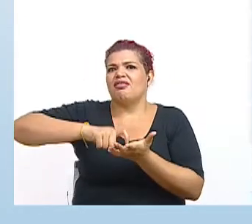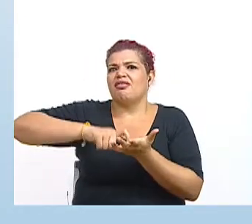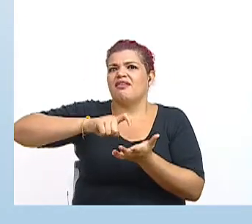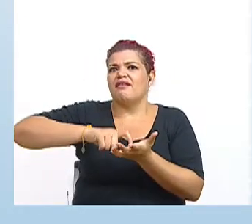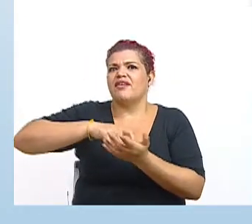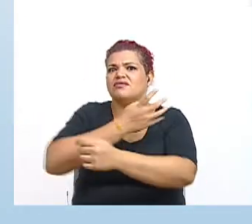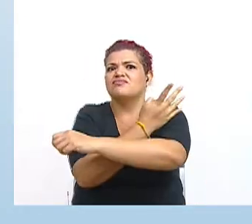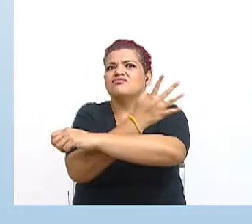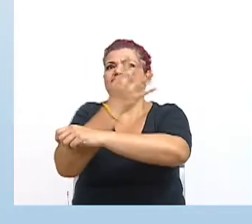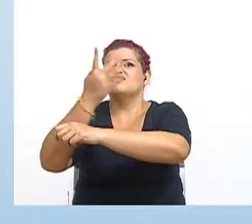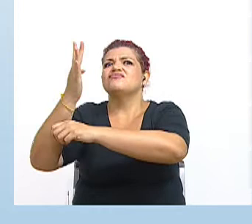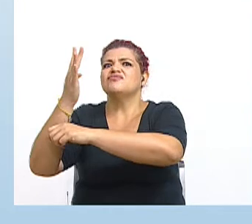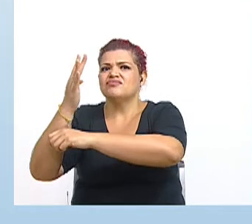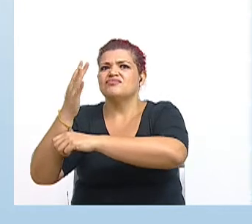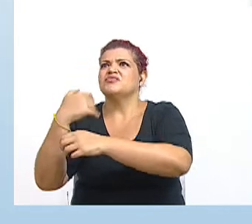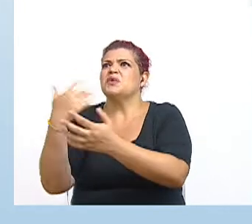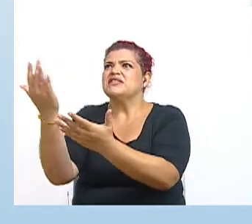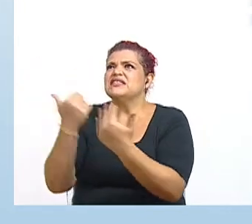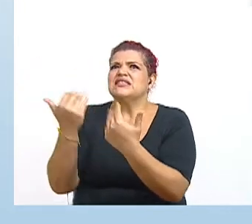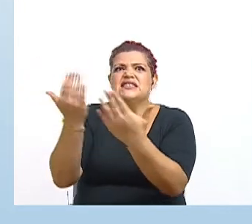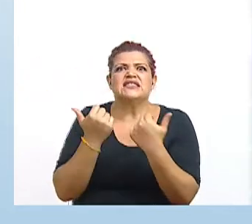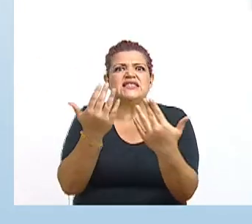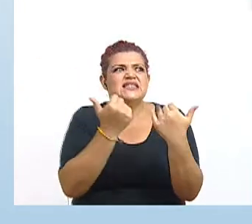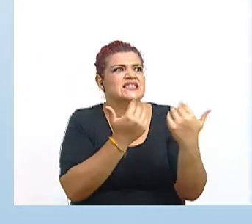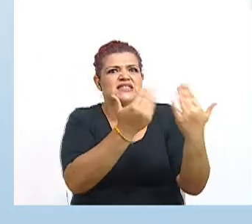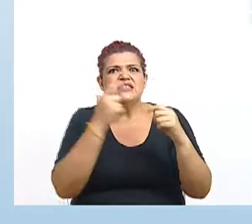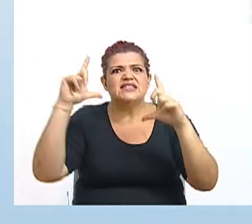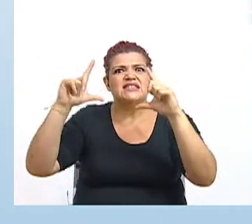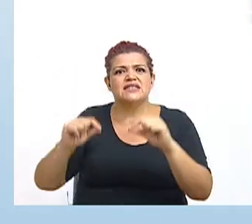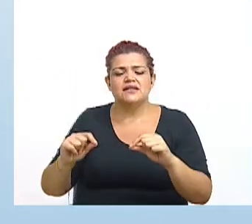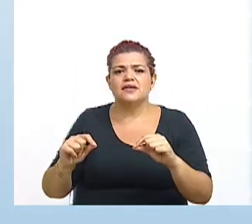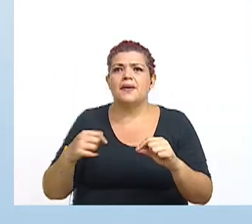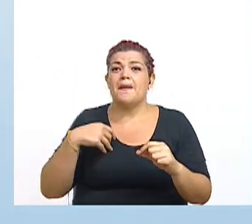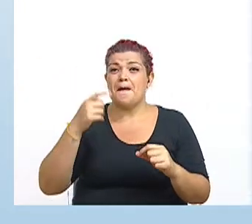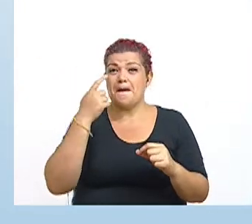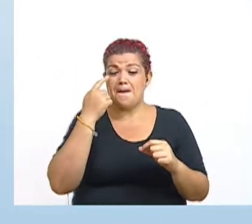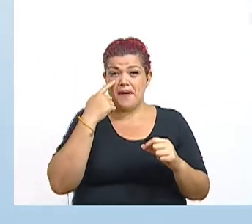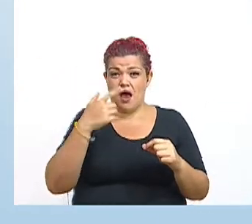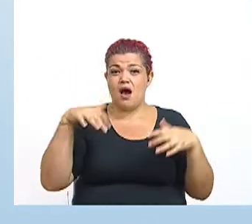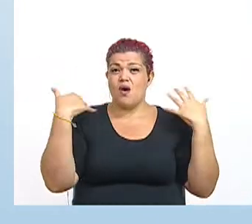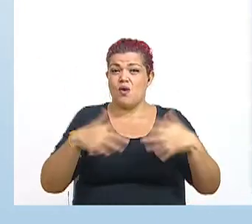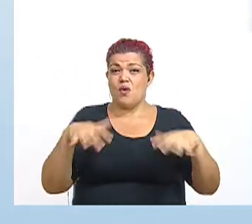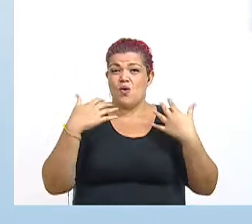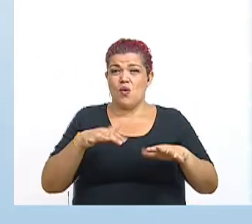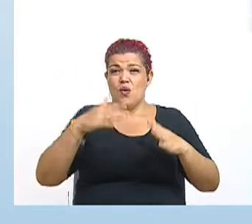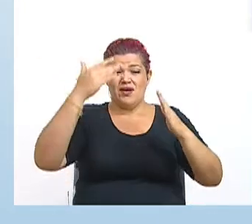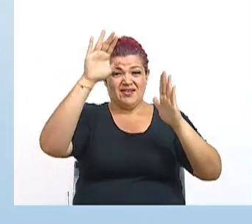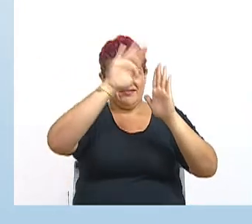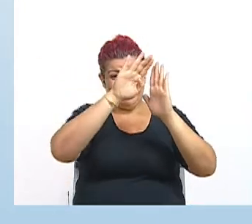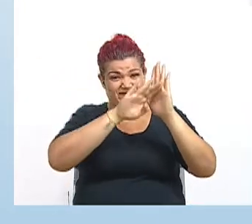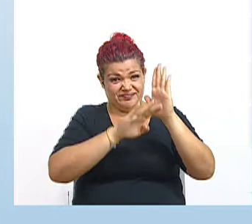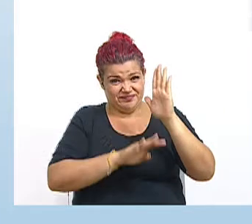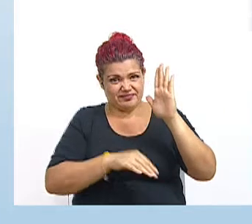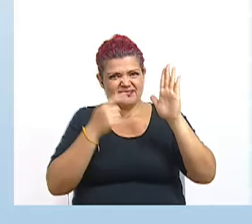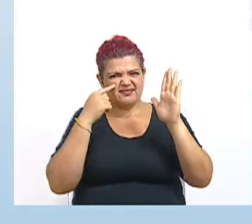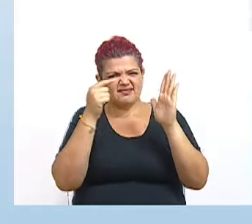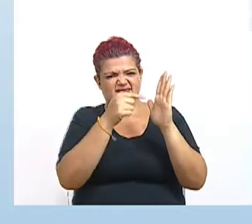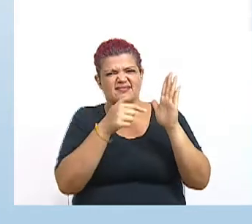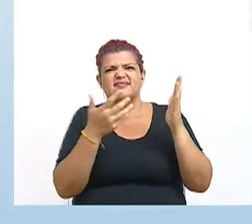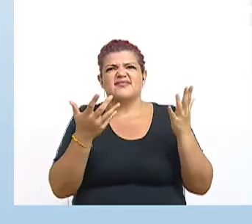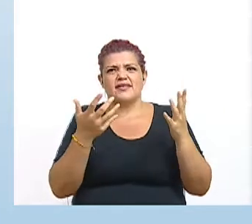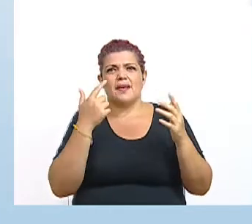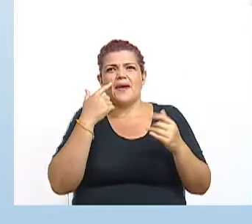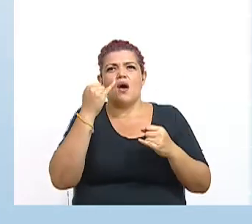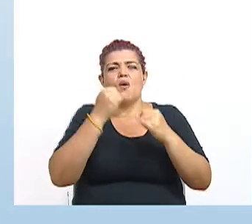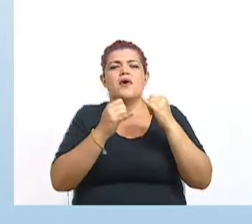gráficos precisamente que nos alarman acerca de la situación que enfrenta nuestro planeta. Ahí casi al final aparece Costa